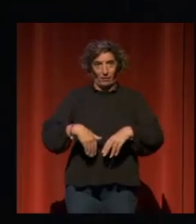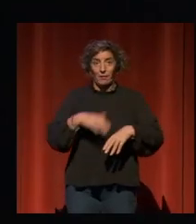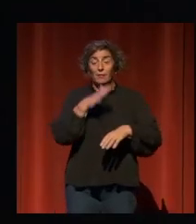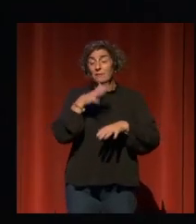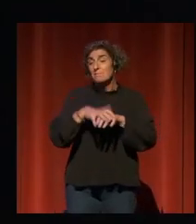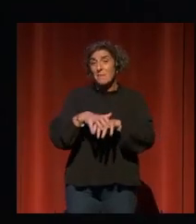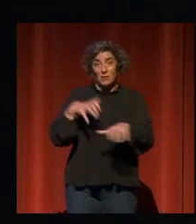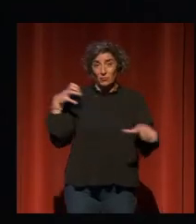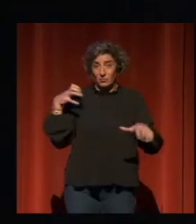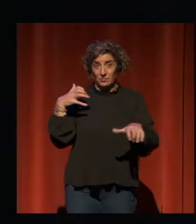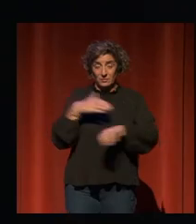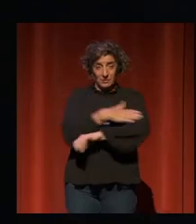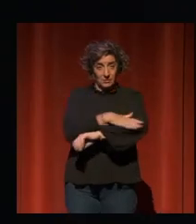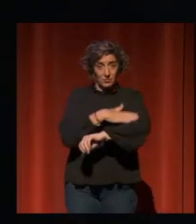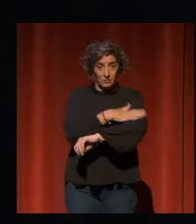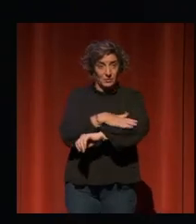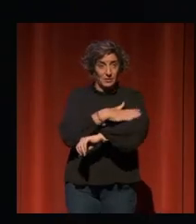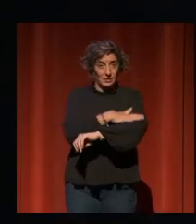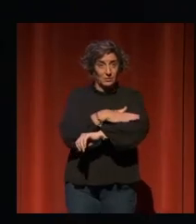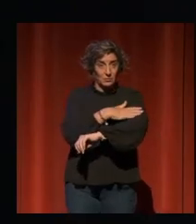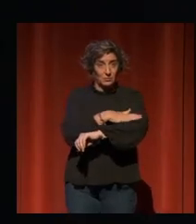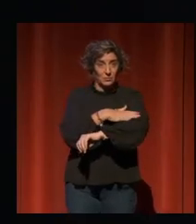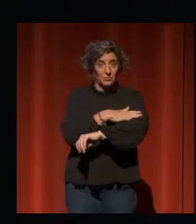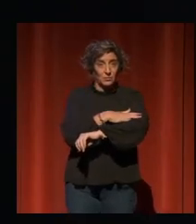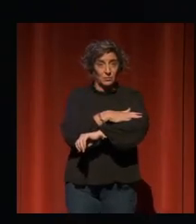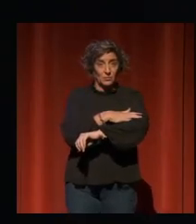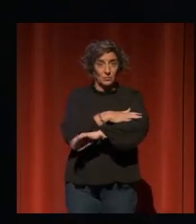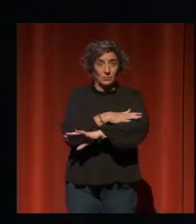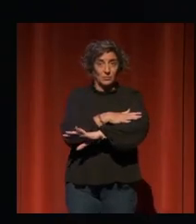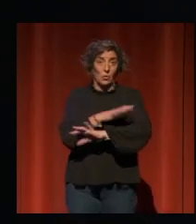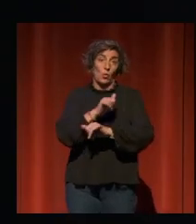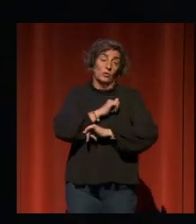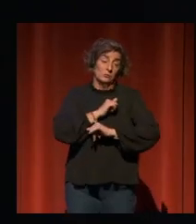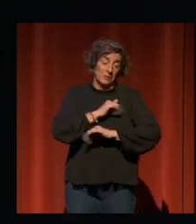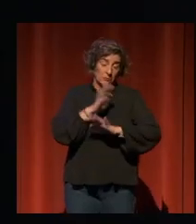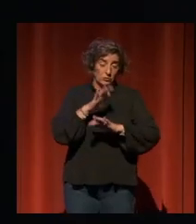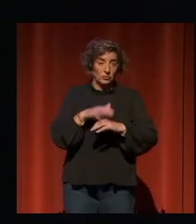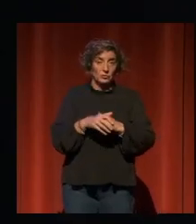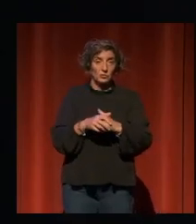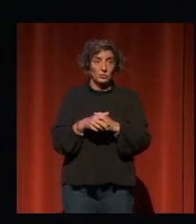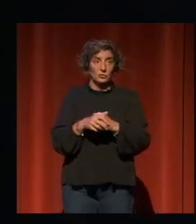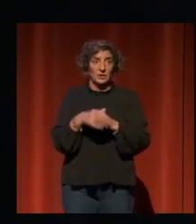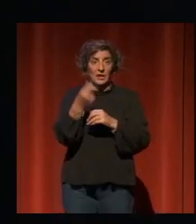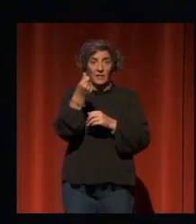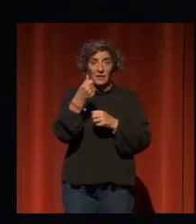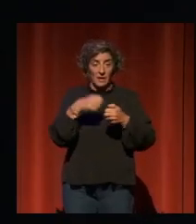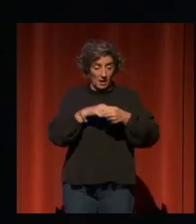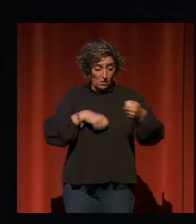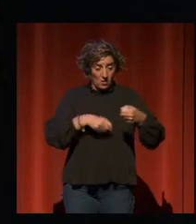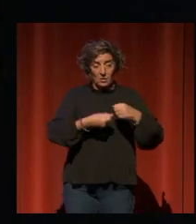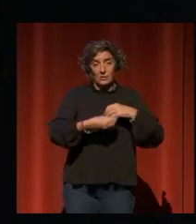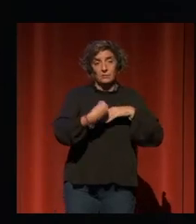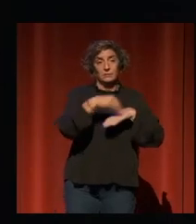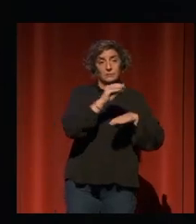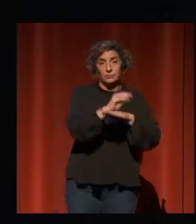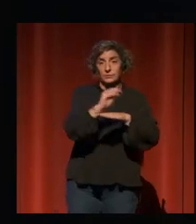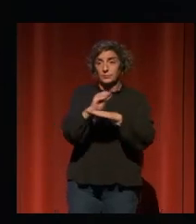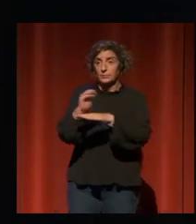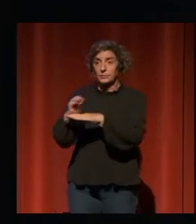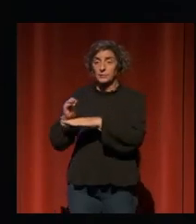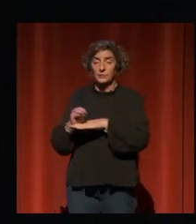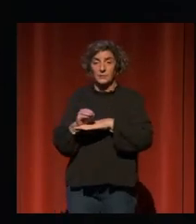gobiernos locales eh dan o esperemos que den el dinero para